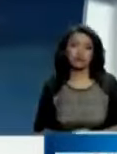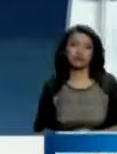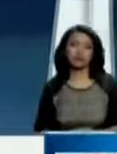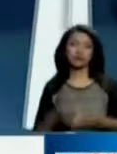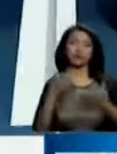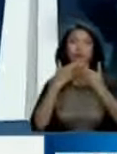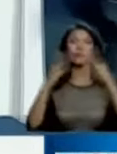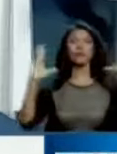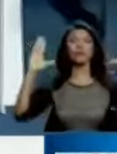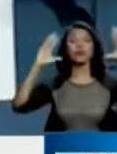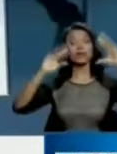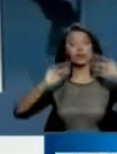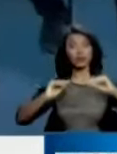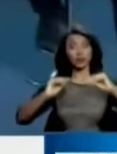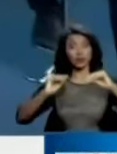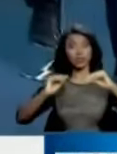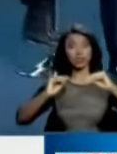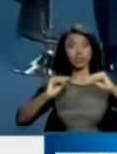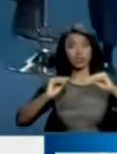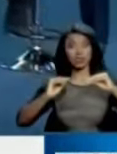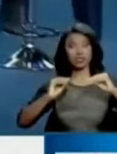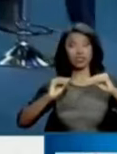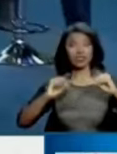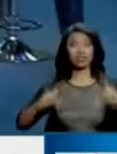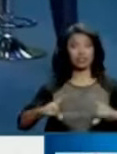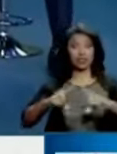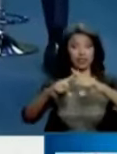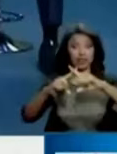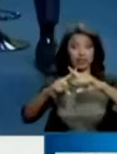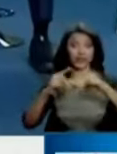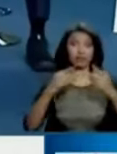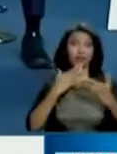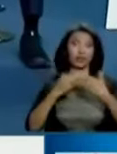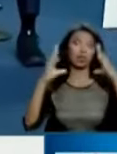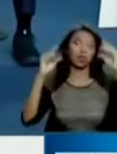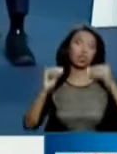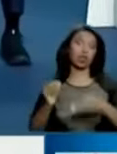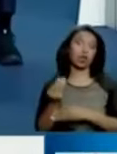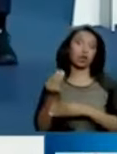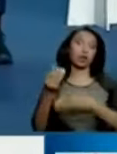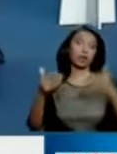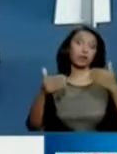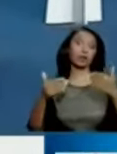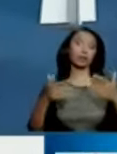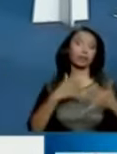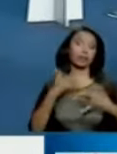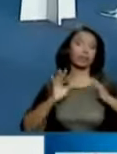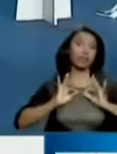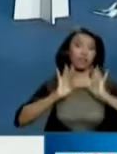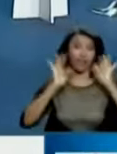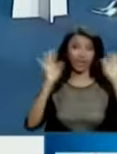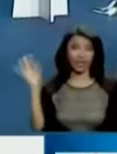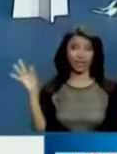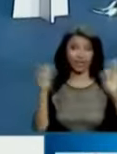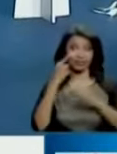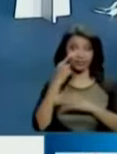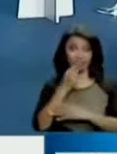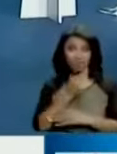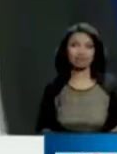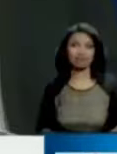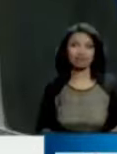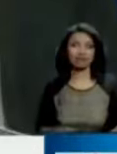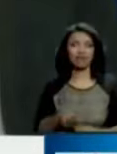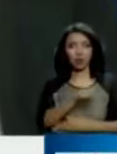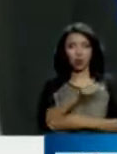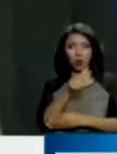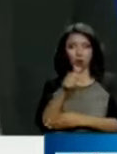hay personal reclutado para las mismas. Infraestructuras que muchas de ellas son el cascarón por